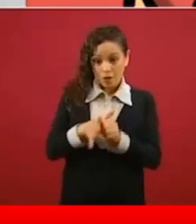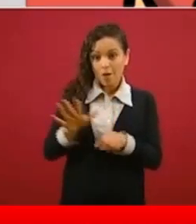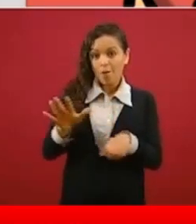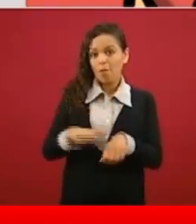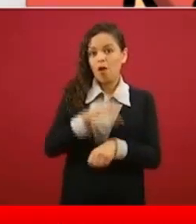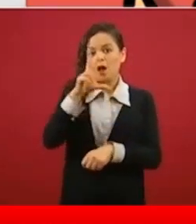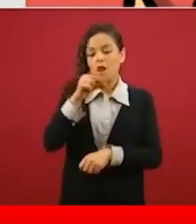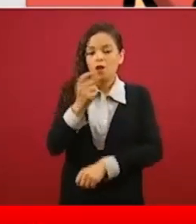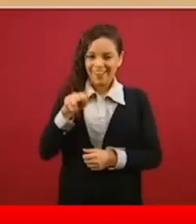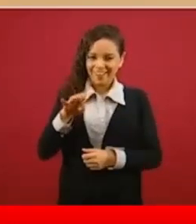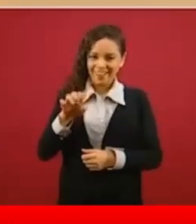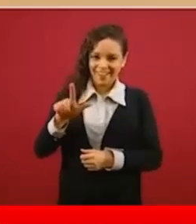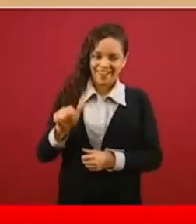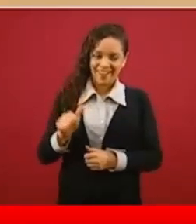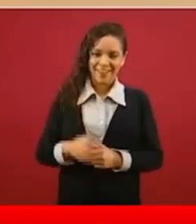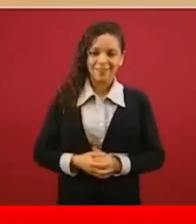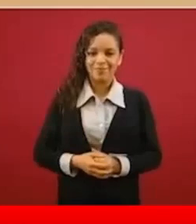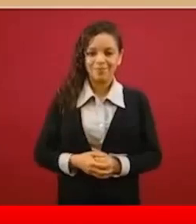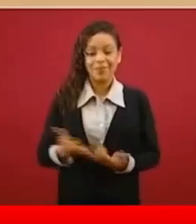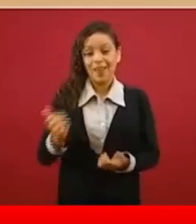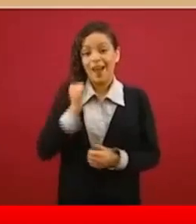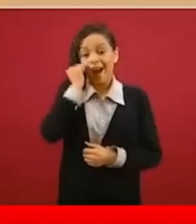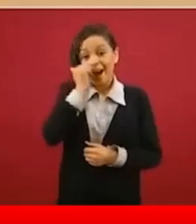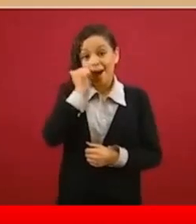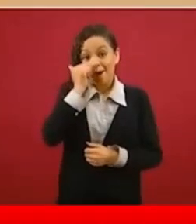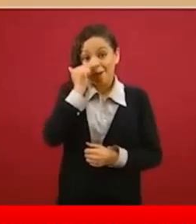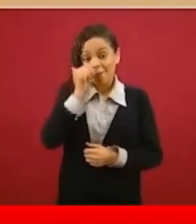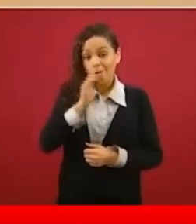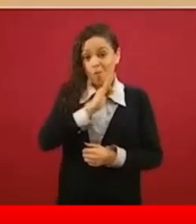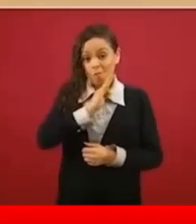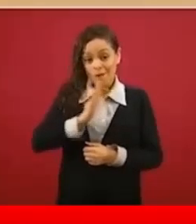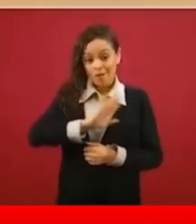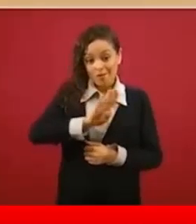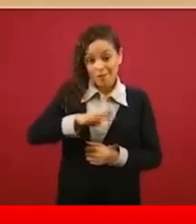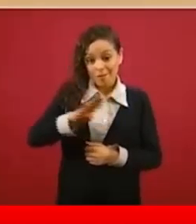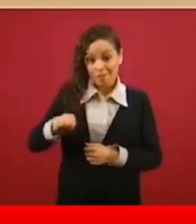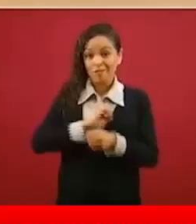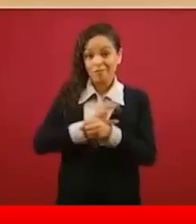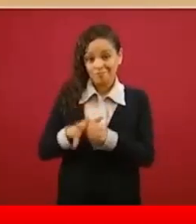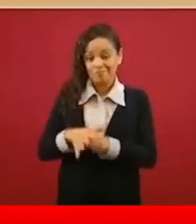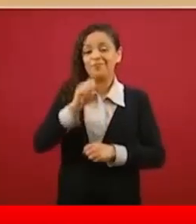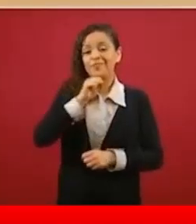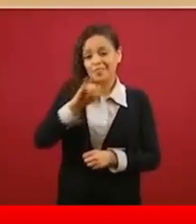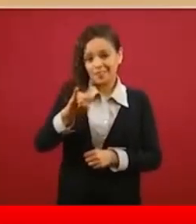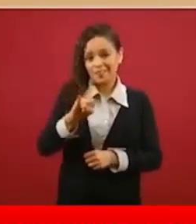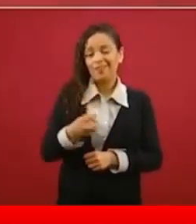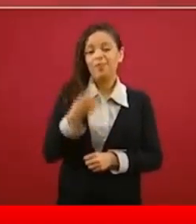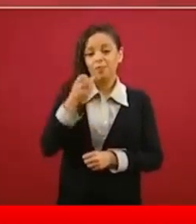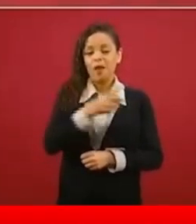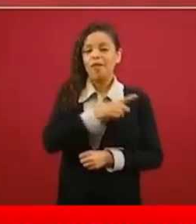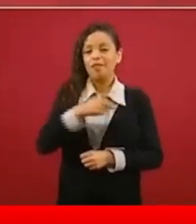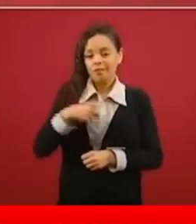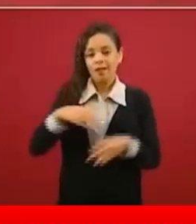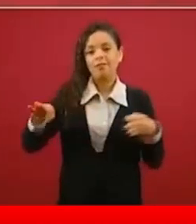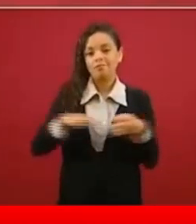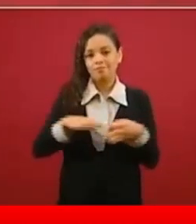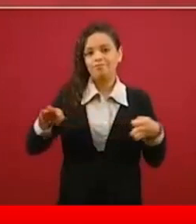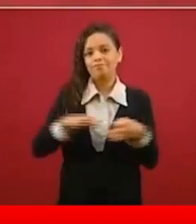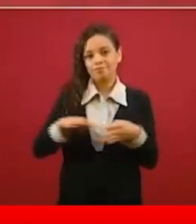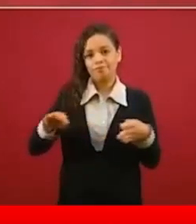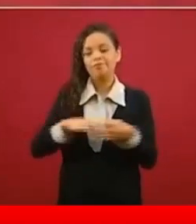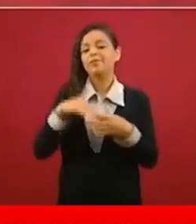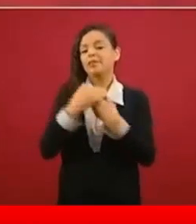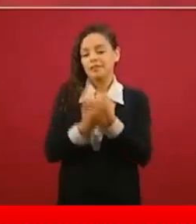con el jabón mata el coronavirus sí y por eso hay que lavarnos las manos continuamente porque el coronavirus